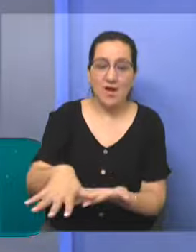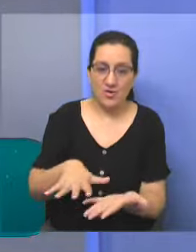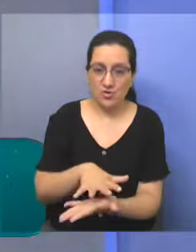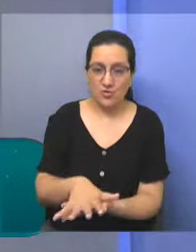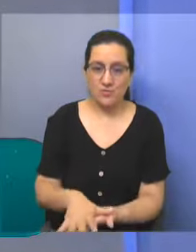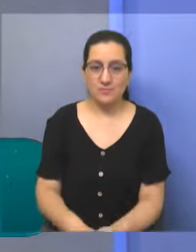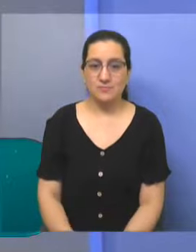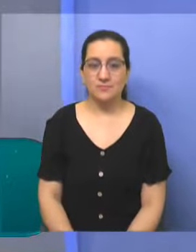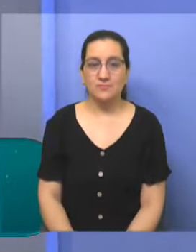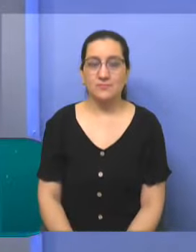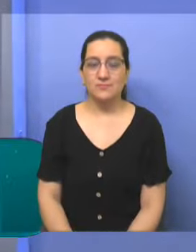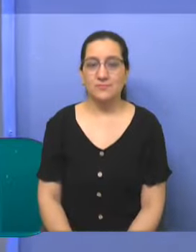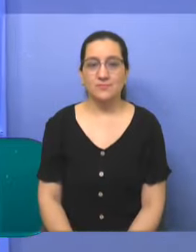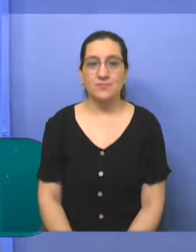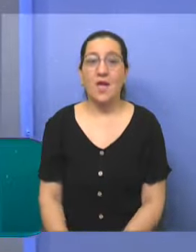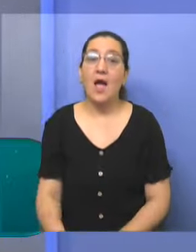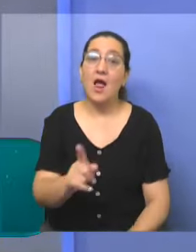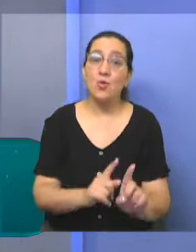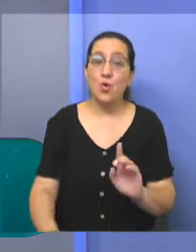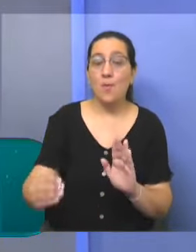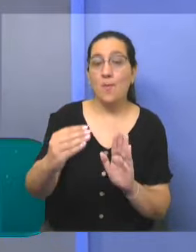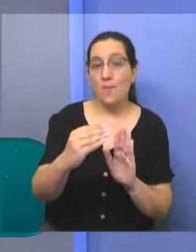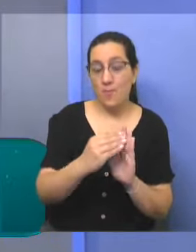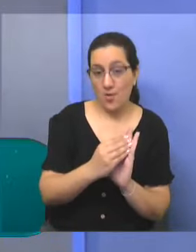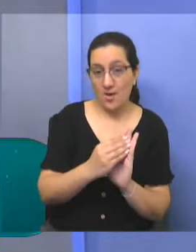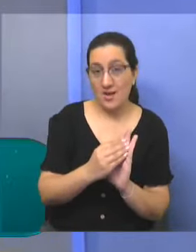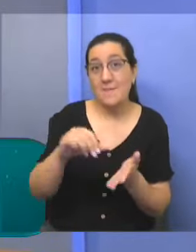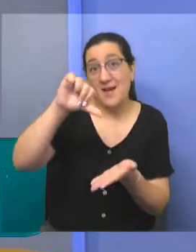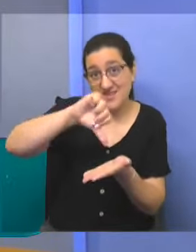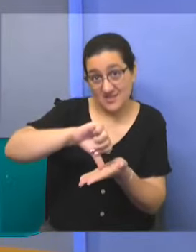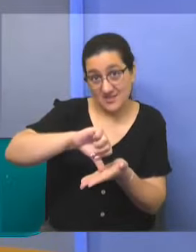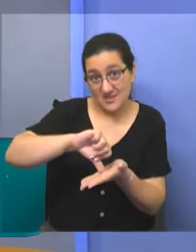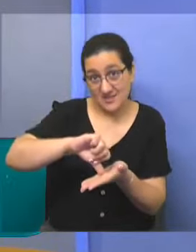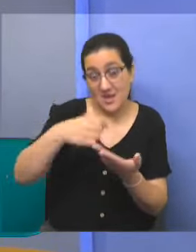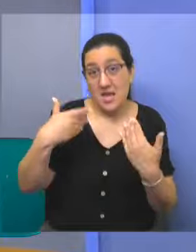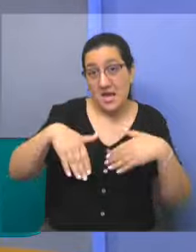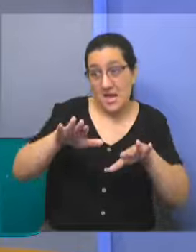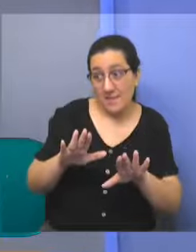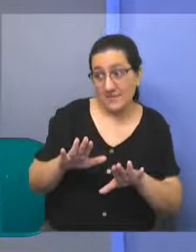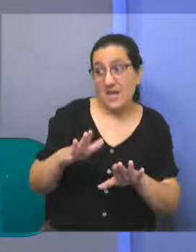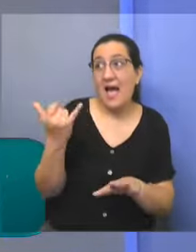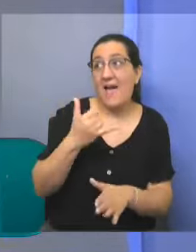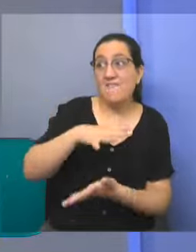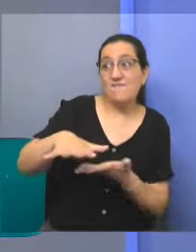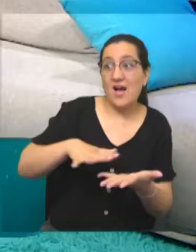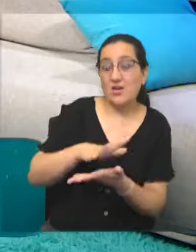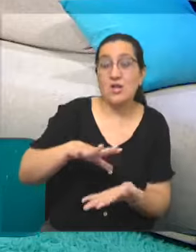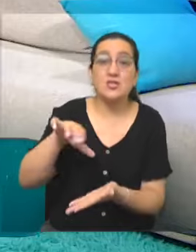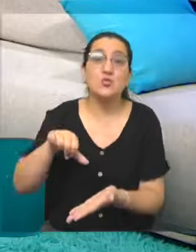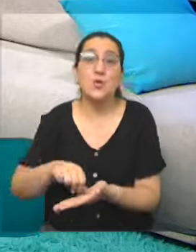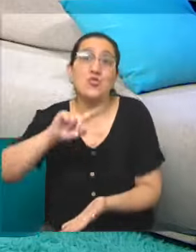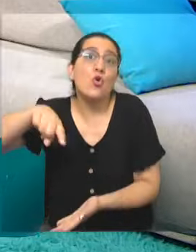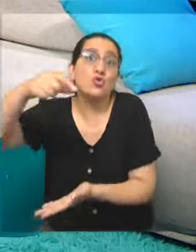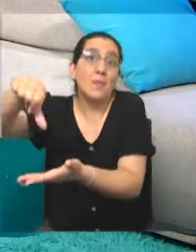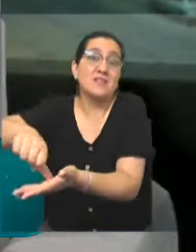Algunos, ojo también, algunos pónganos el país porque capaz que nos ponen el barrio y la ciudad de Ámsterdam y uno no tiene